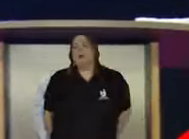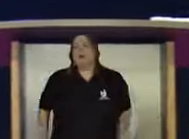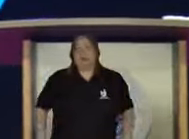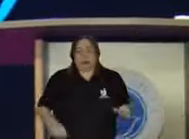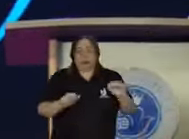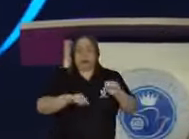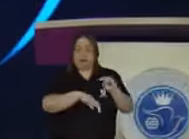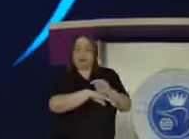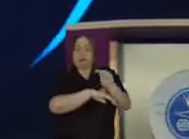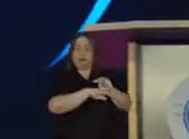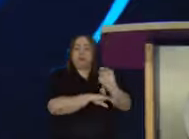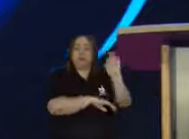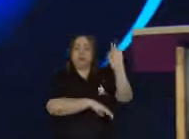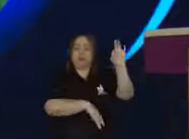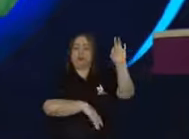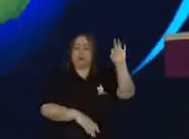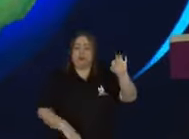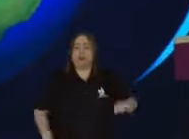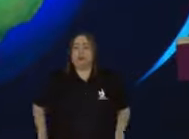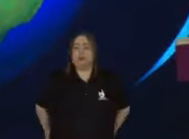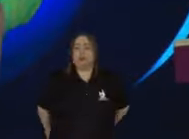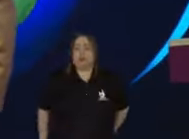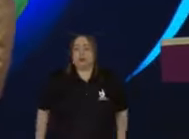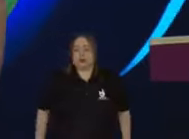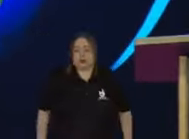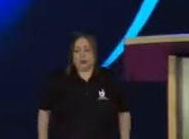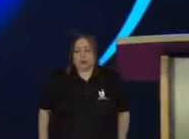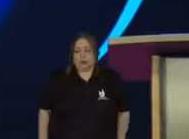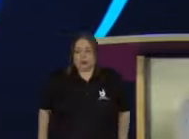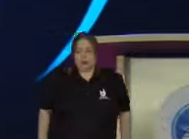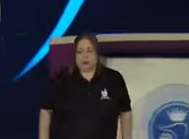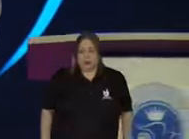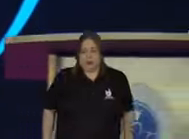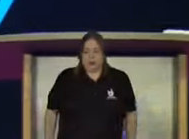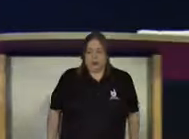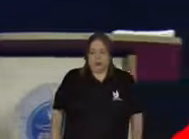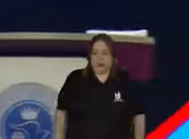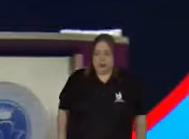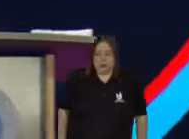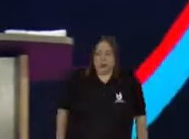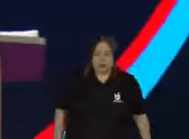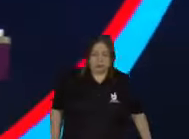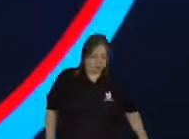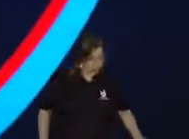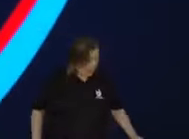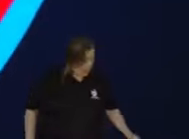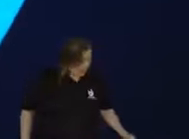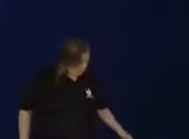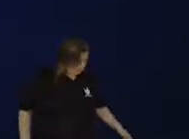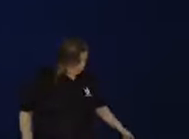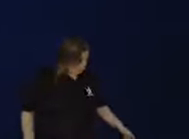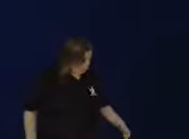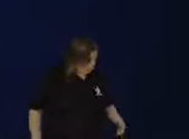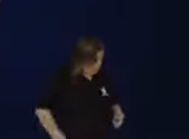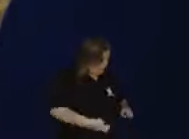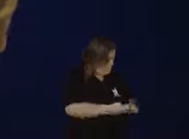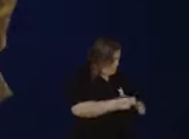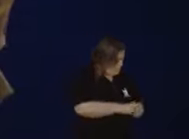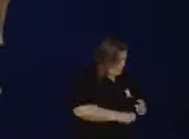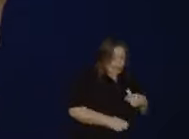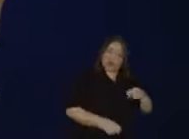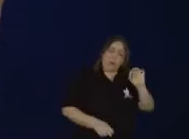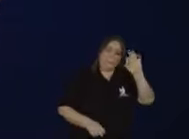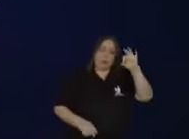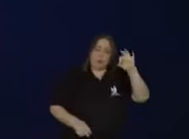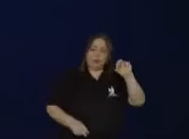ministrar. Puedo prosperar. Y el diablo no tiene tanto problema con eso, ¿eh? Si él